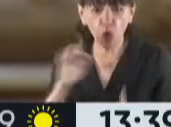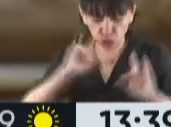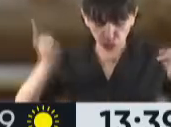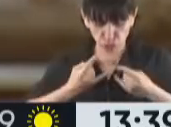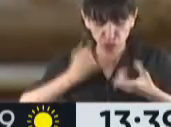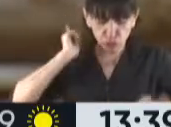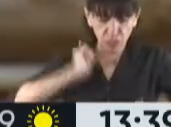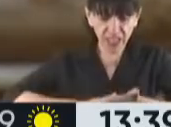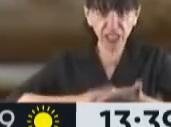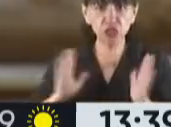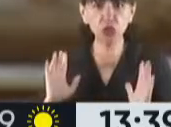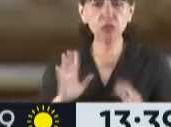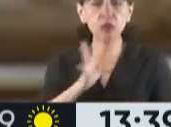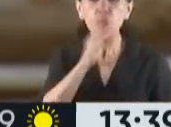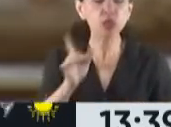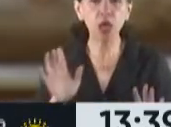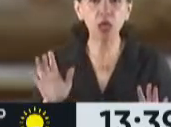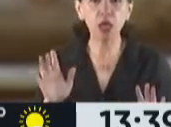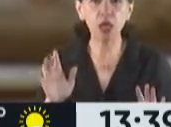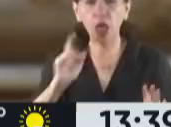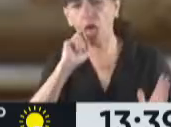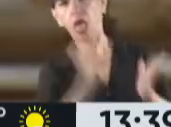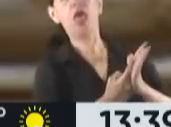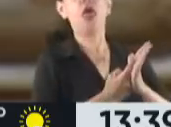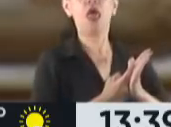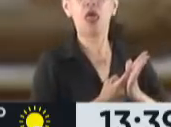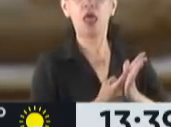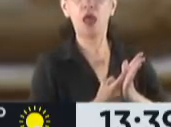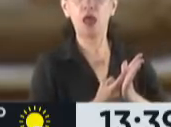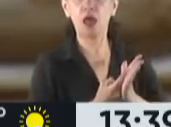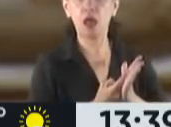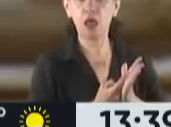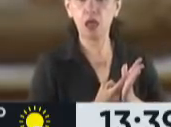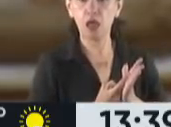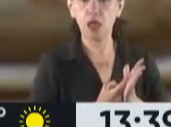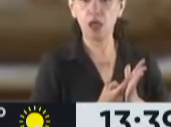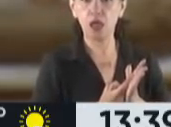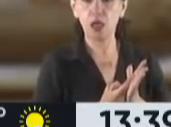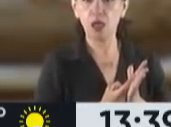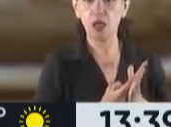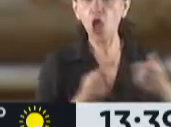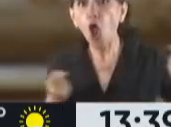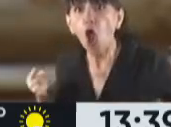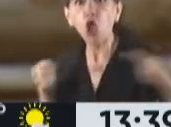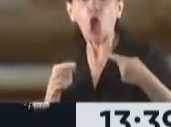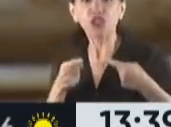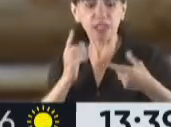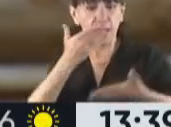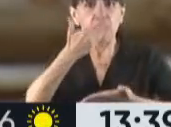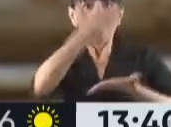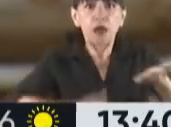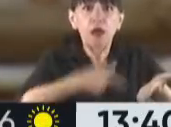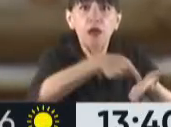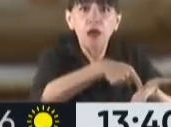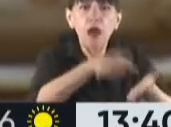La invasión rusa es un ataque flagrante contra los principios de la Carta de las Naciones